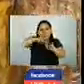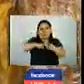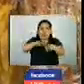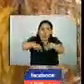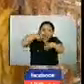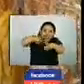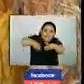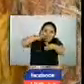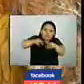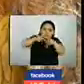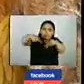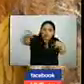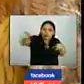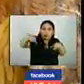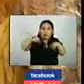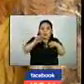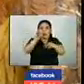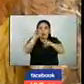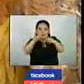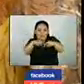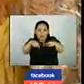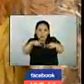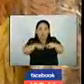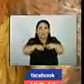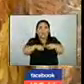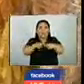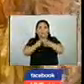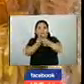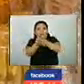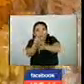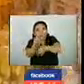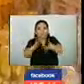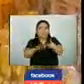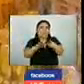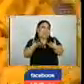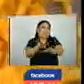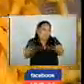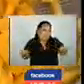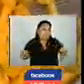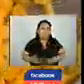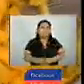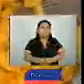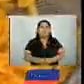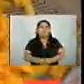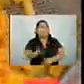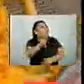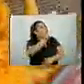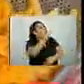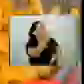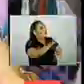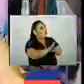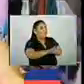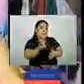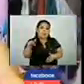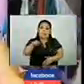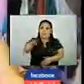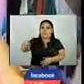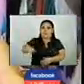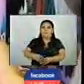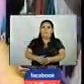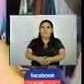tostaditas de plátano, estrella, enredos de yuca, aquí estamos a la orden. ¿Desde qué precio? Dicen que aquí